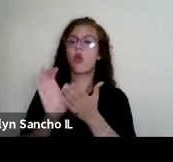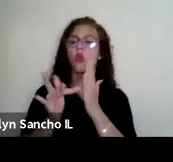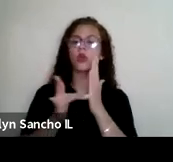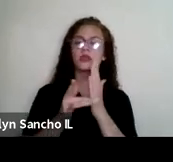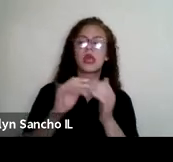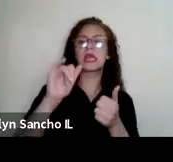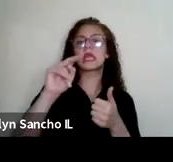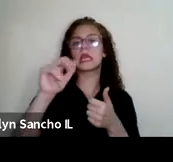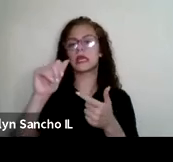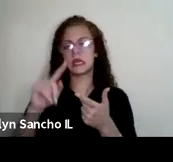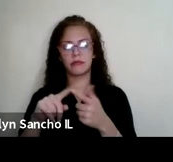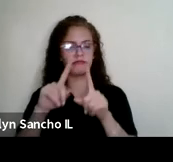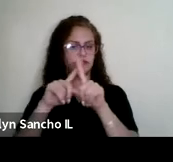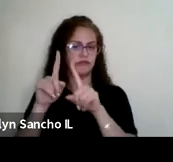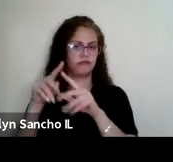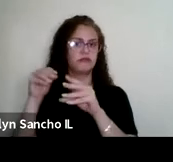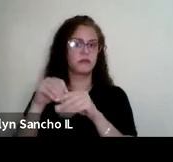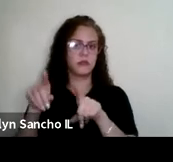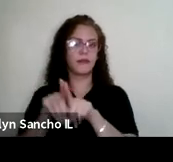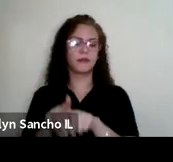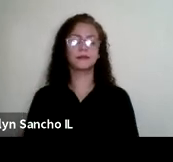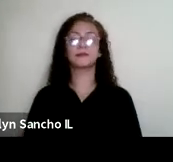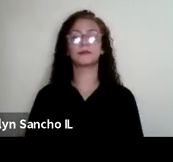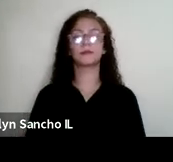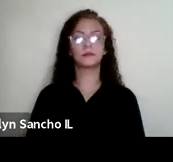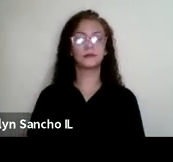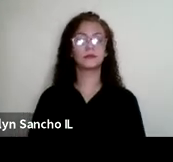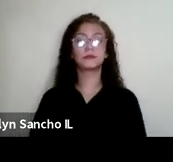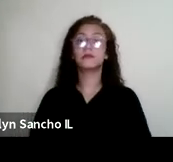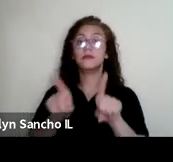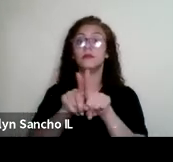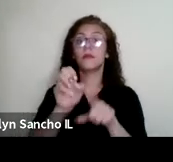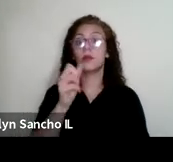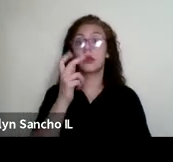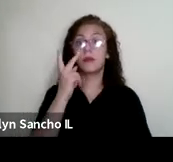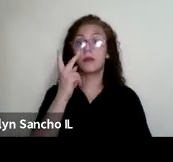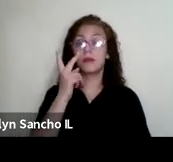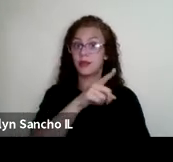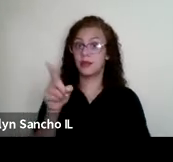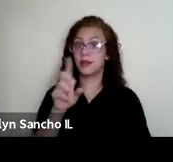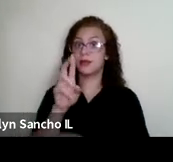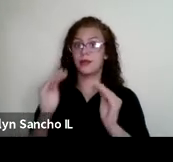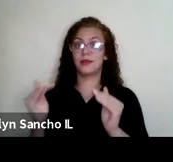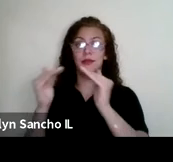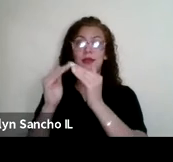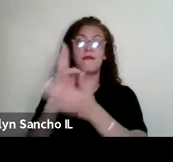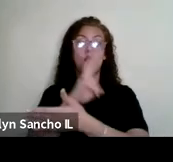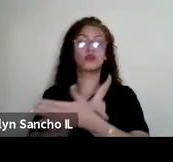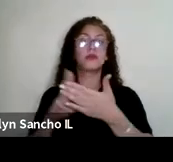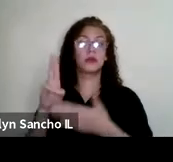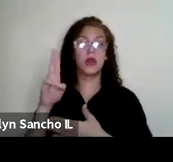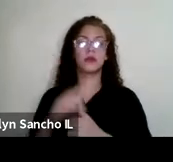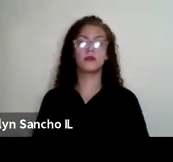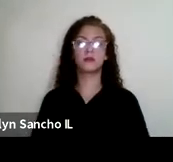CELINA, etcétera, ¿verdad? También podemos ver aquí, ya a nivel universitario, ¿verdad?,